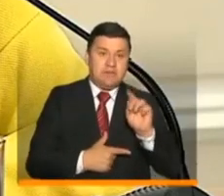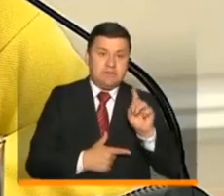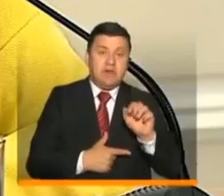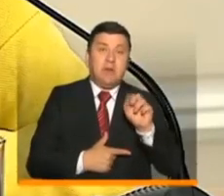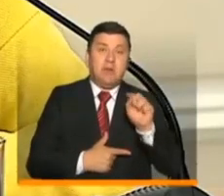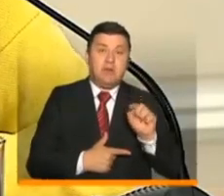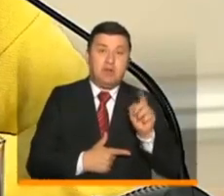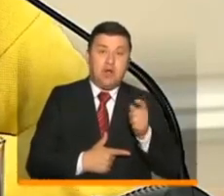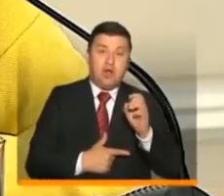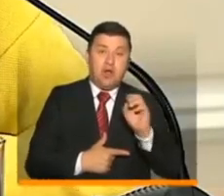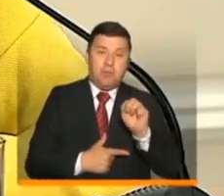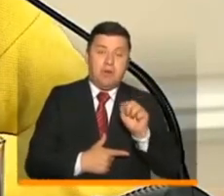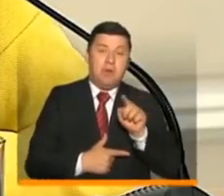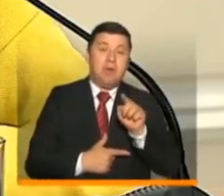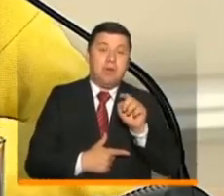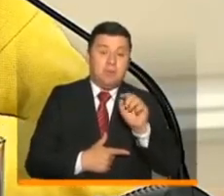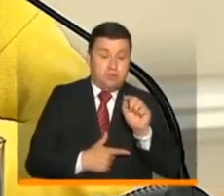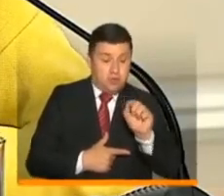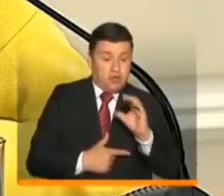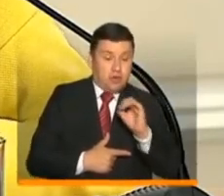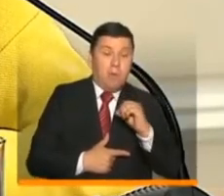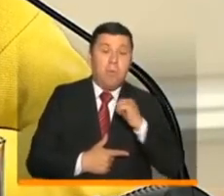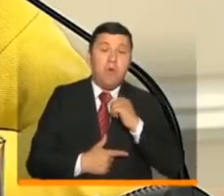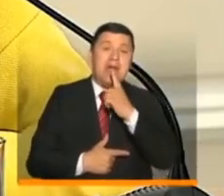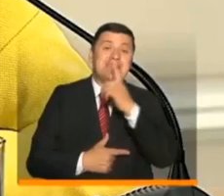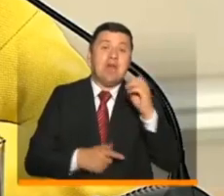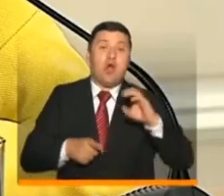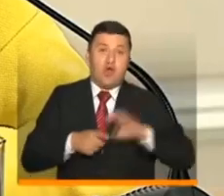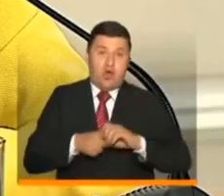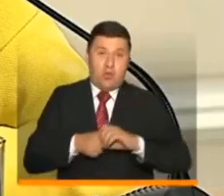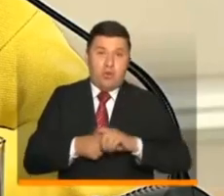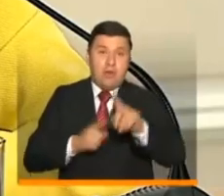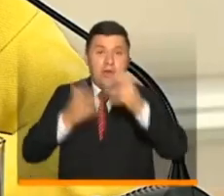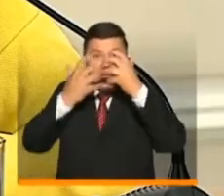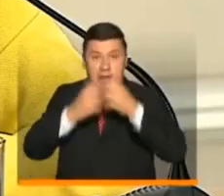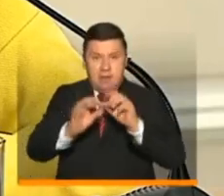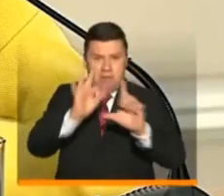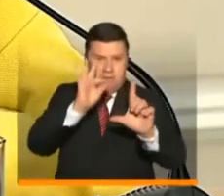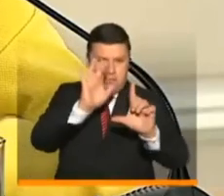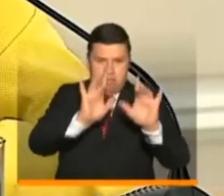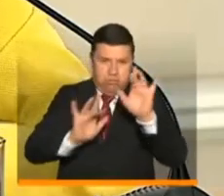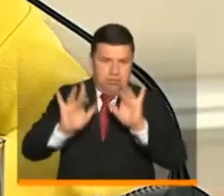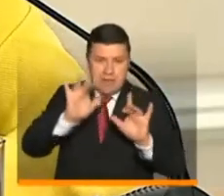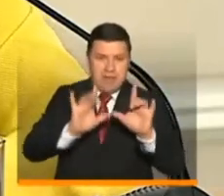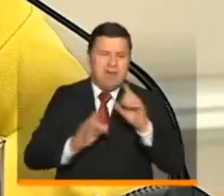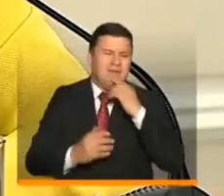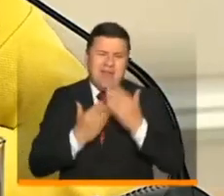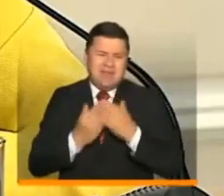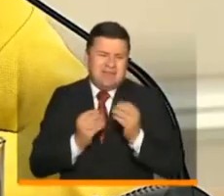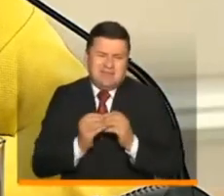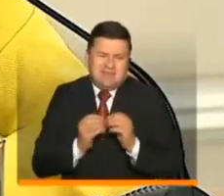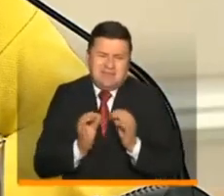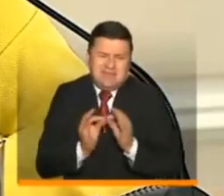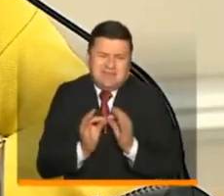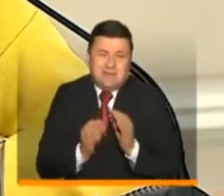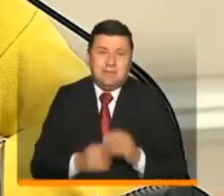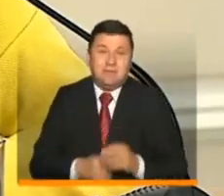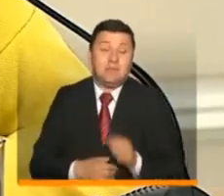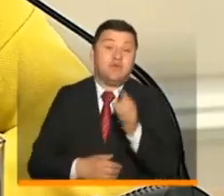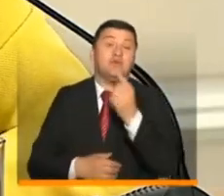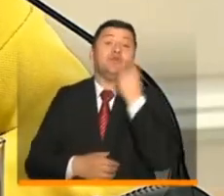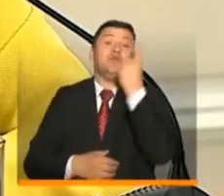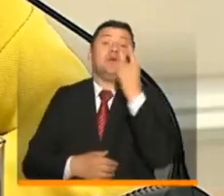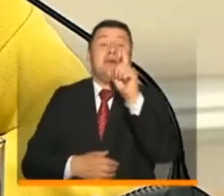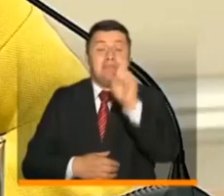www.apps.co, donde vamos a tener 100 cupos para empresas digitales. Es muy sencillo, simplemente ustedes